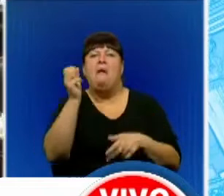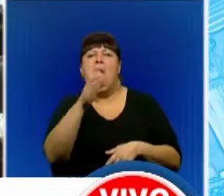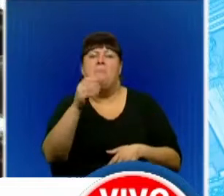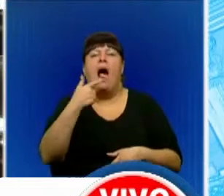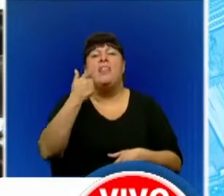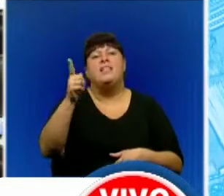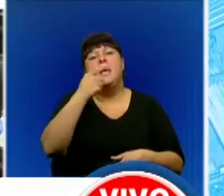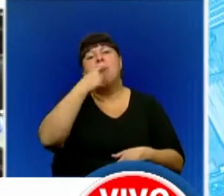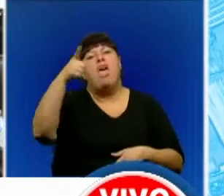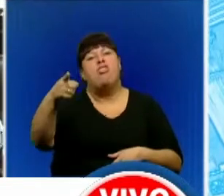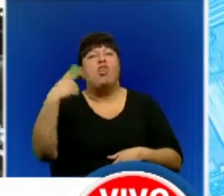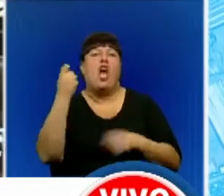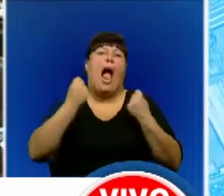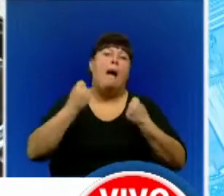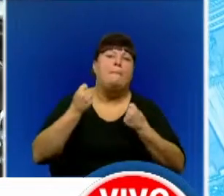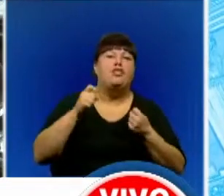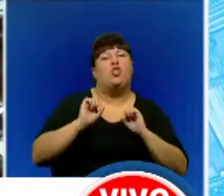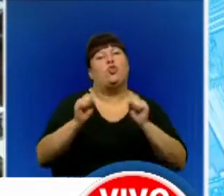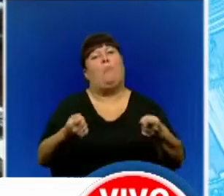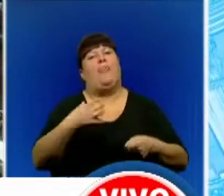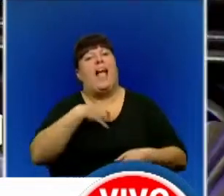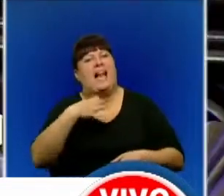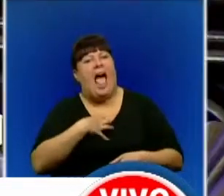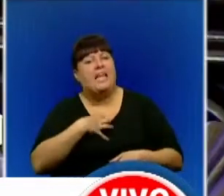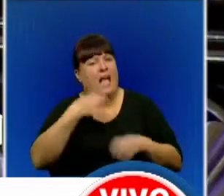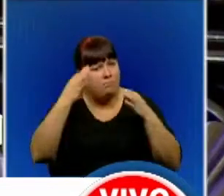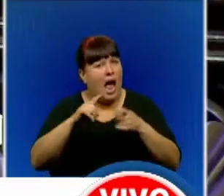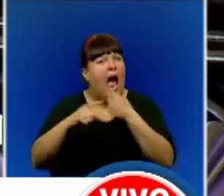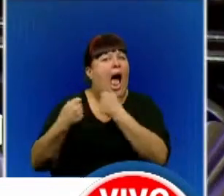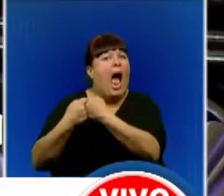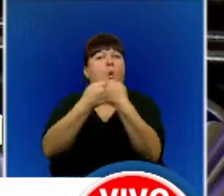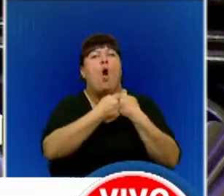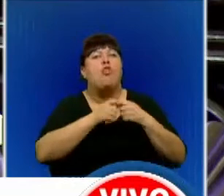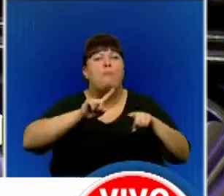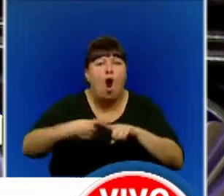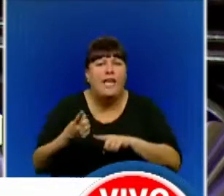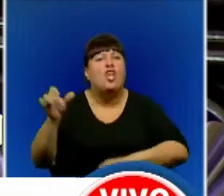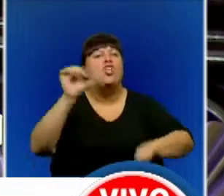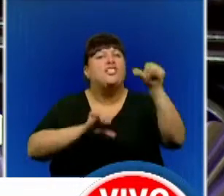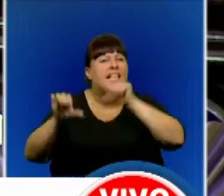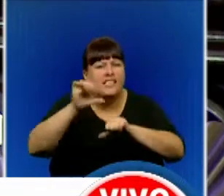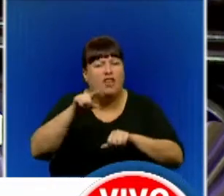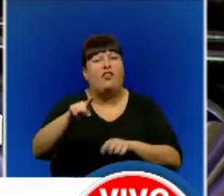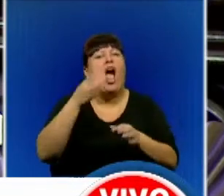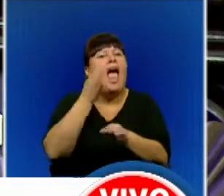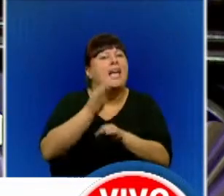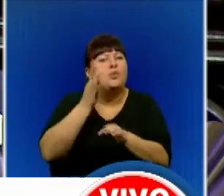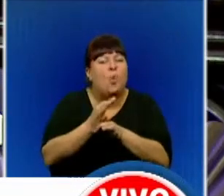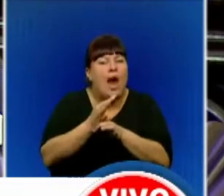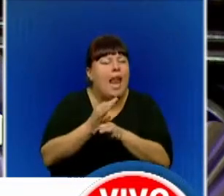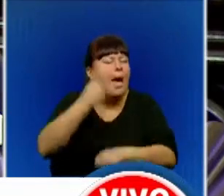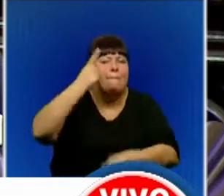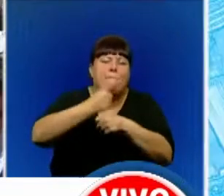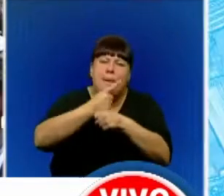que en mi provincia caprichosamente se suspenden las clases cuando había un consenso político y científico que las escuelas eran